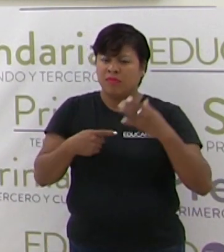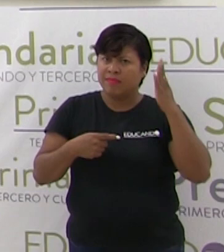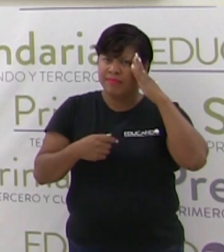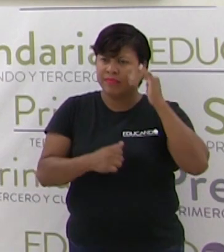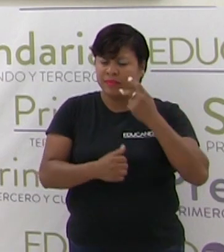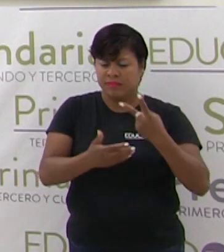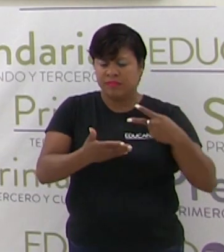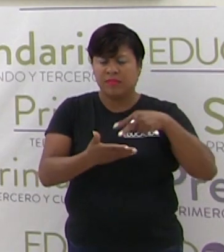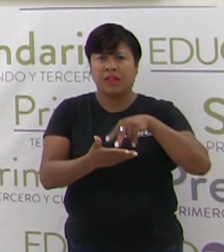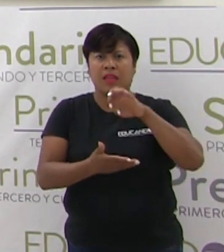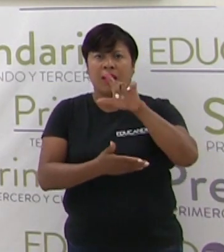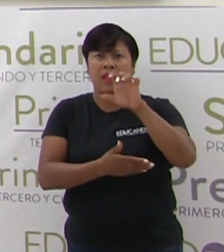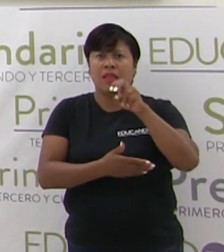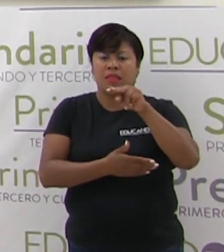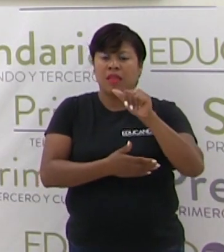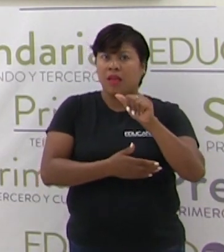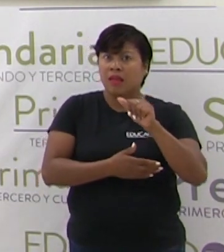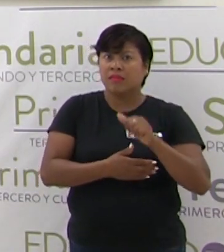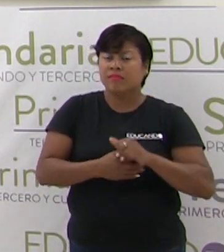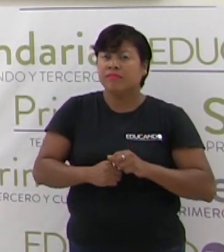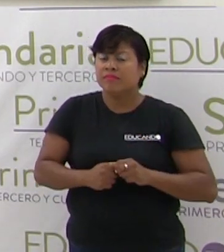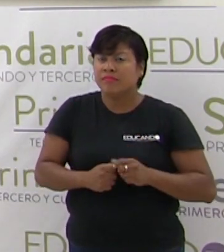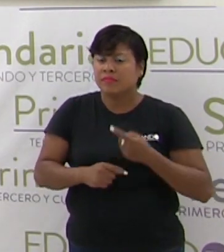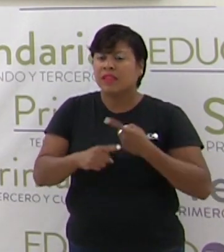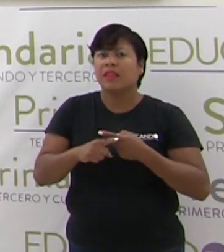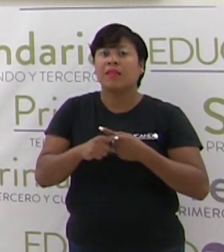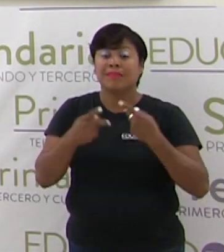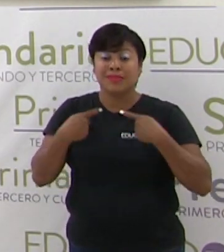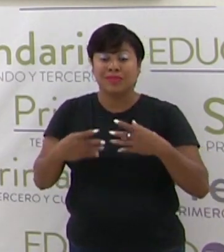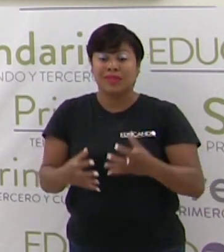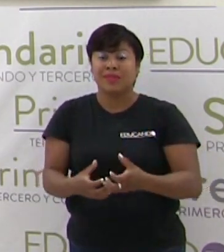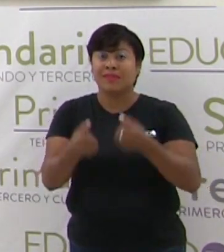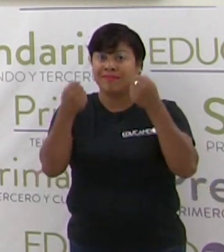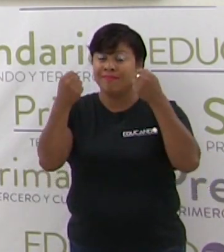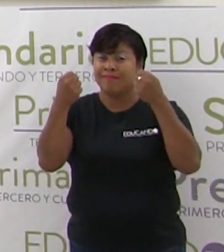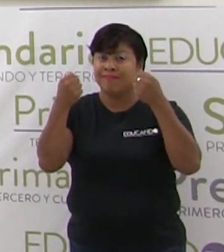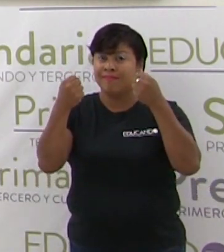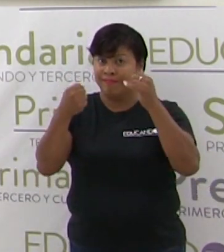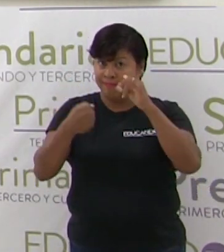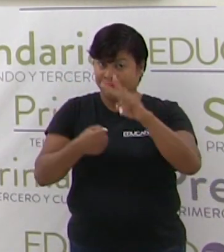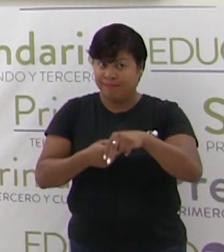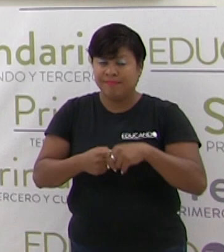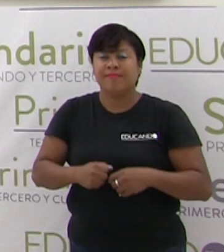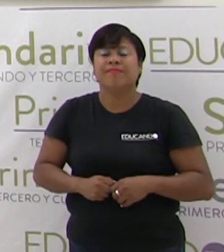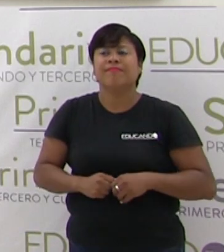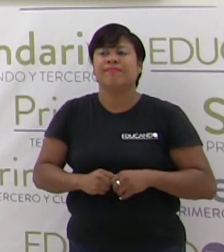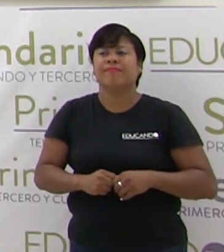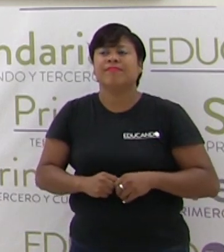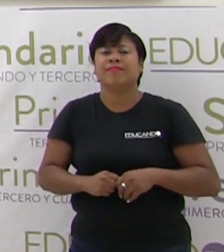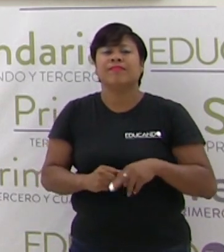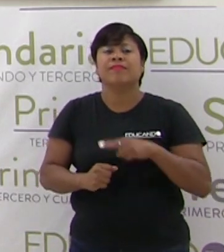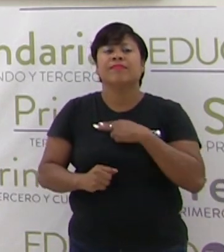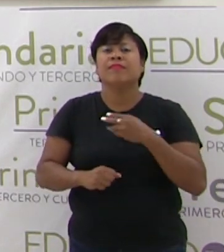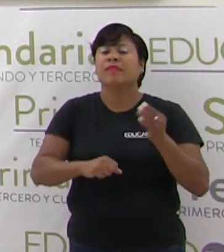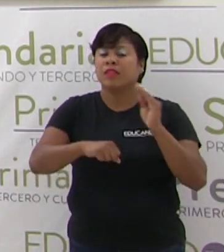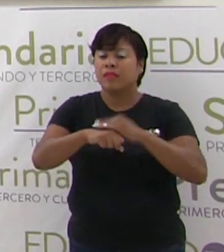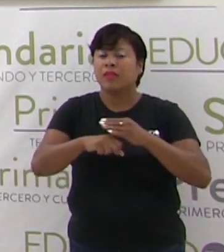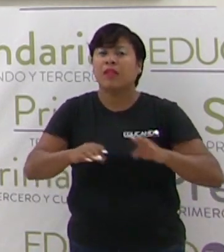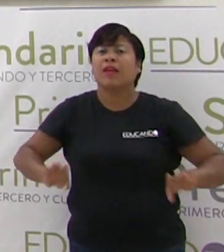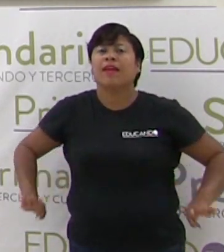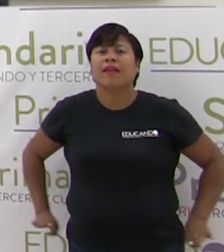principal del texto de Elenita? Era el rescatista, ¿verdad? Aquí vamos a poner